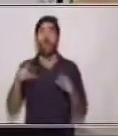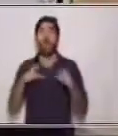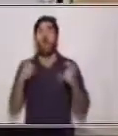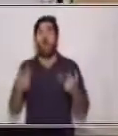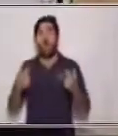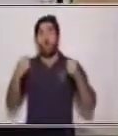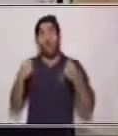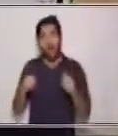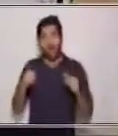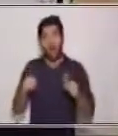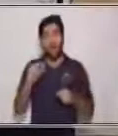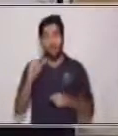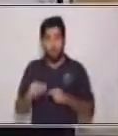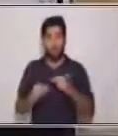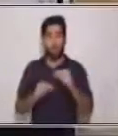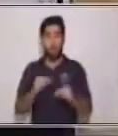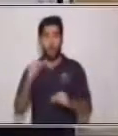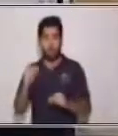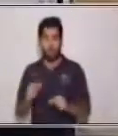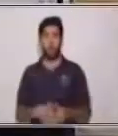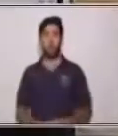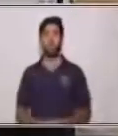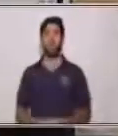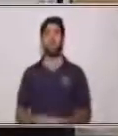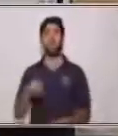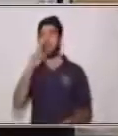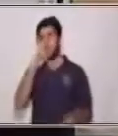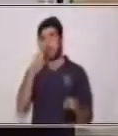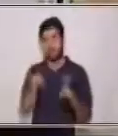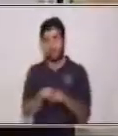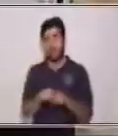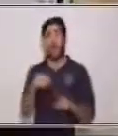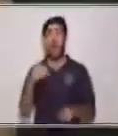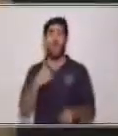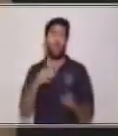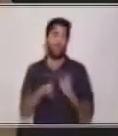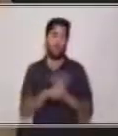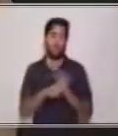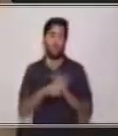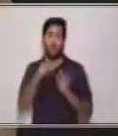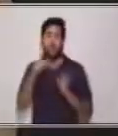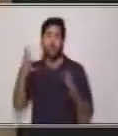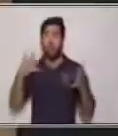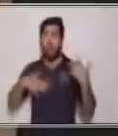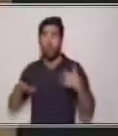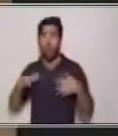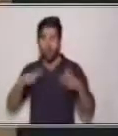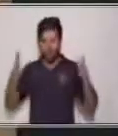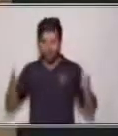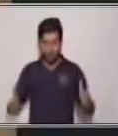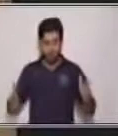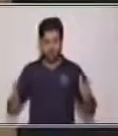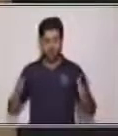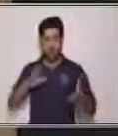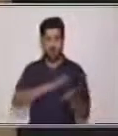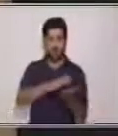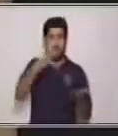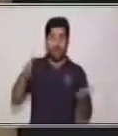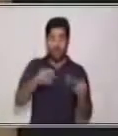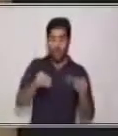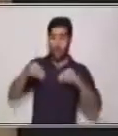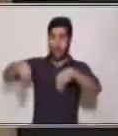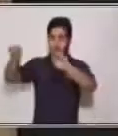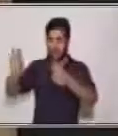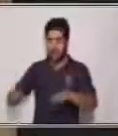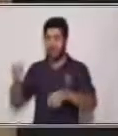de realizar el experimento. También las reglas de algún juego. Cuando tú juegas en casa con tu familia, siempre hay